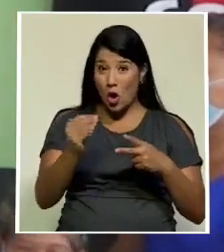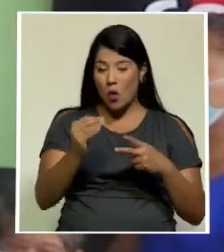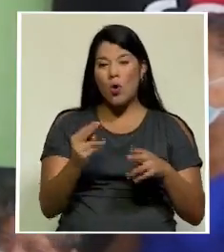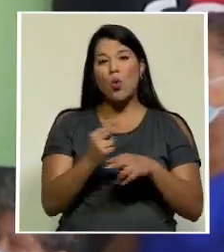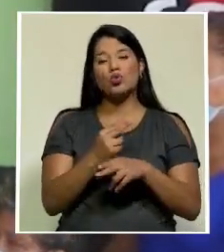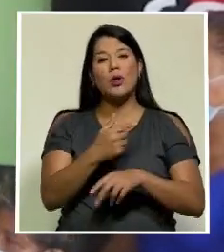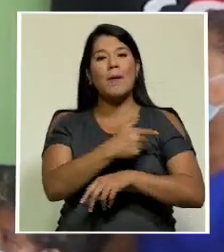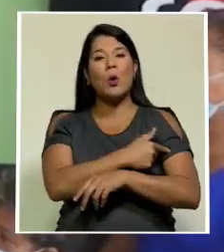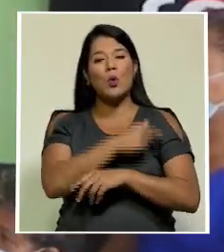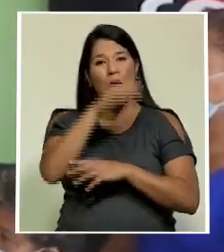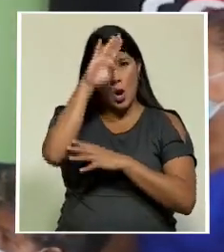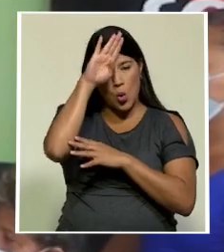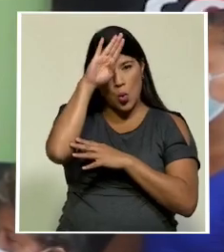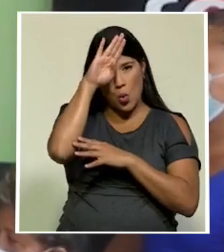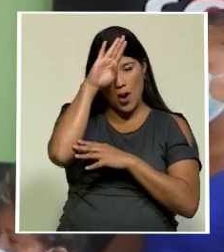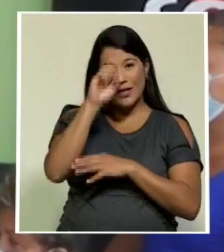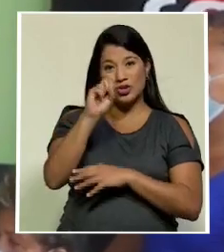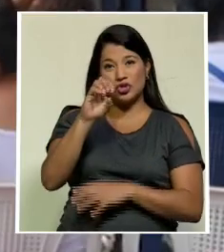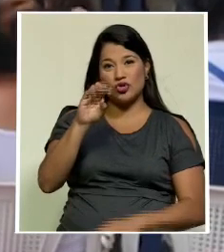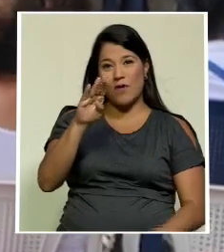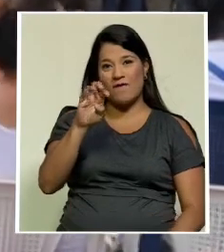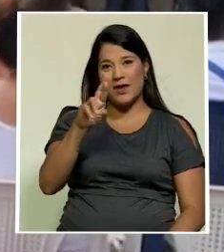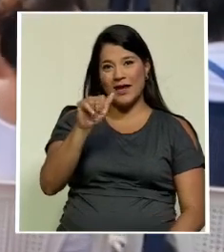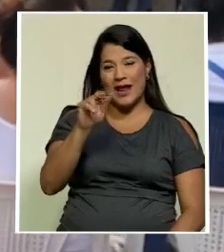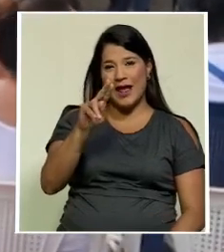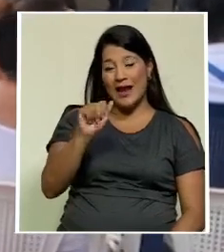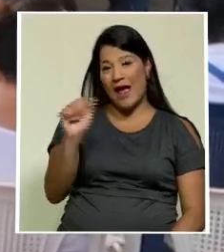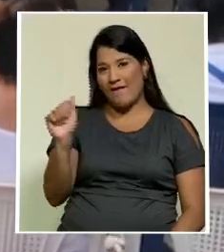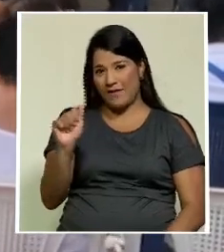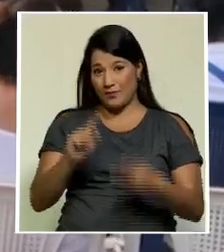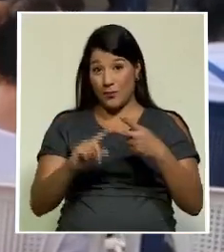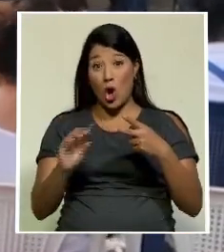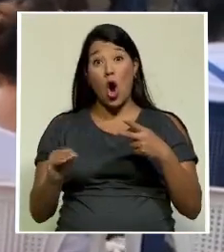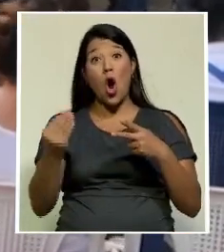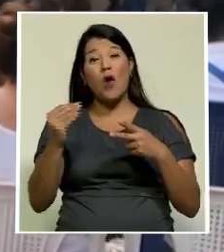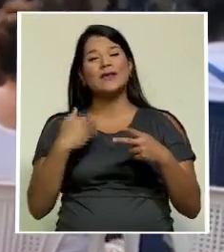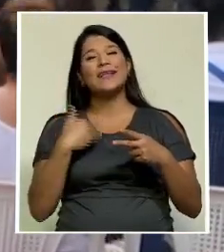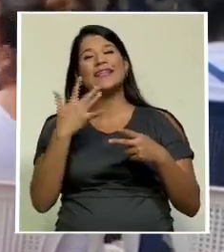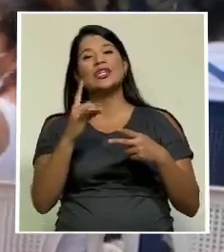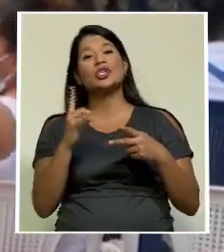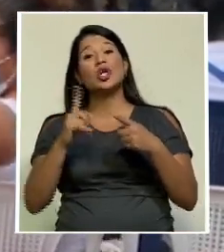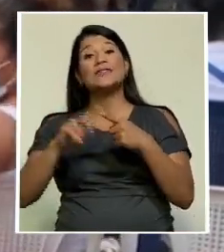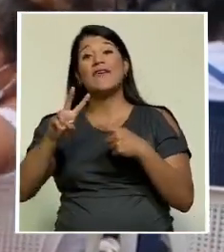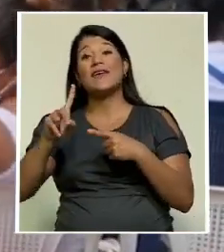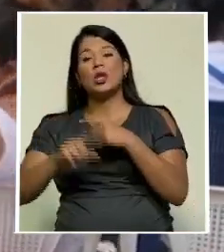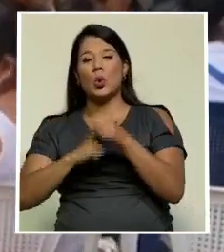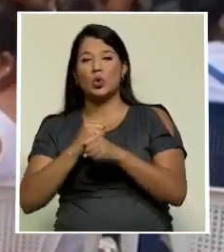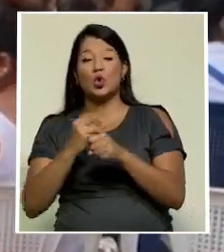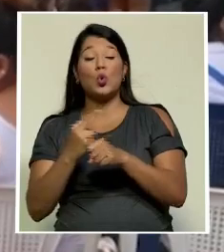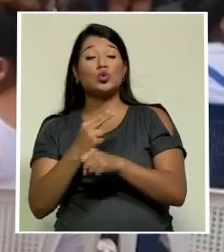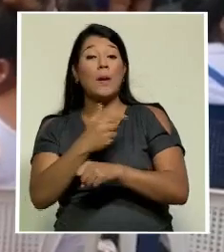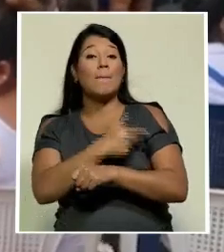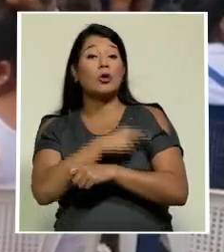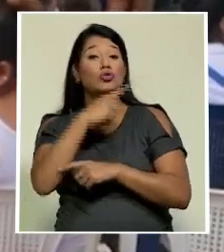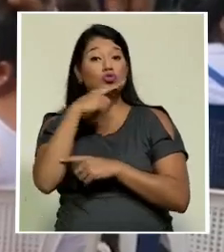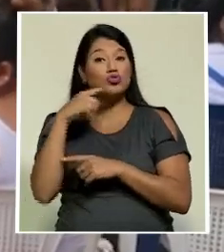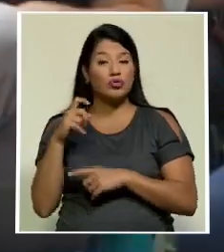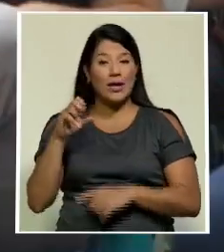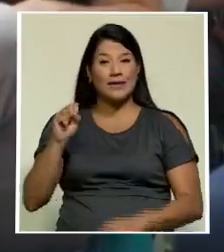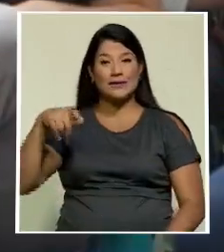vacunas cubanas Soberana y Abdala, mientras que a los jóvenes de 18 a 29 años se les aplica la vacuna rusa Sputnik